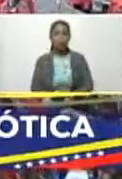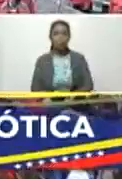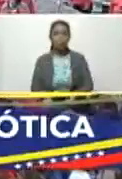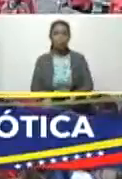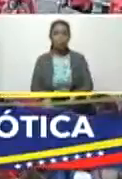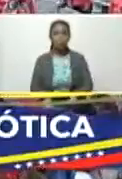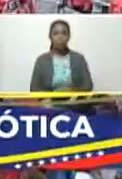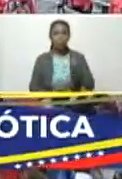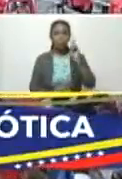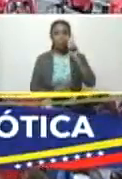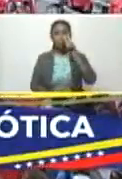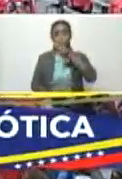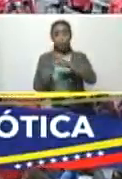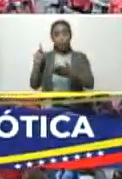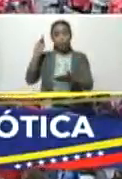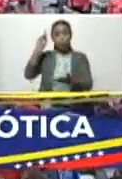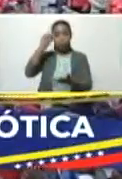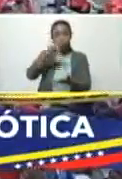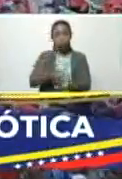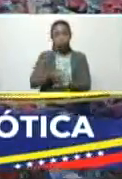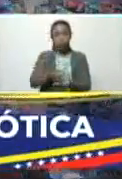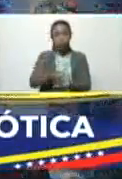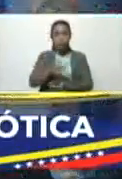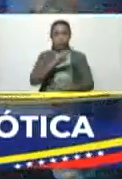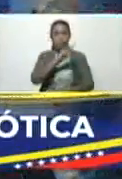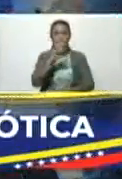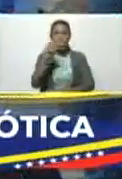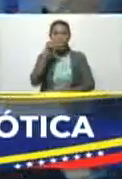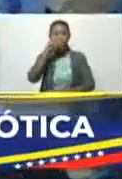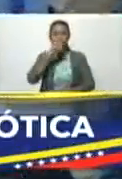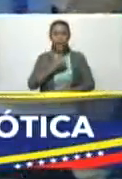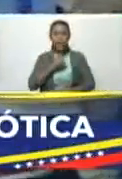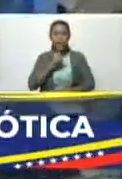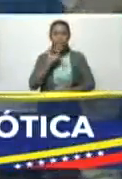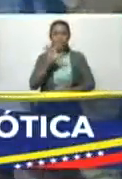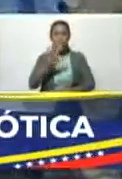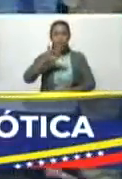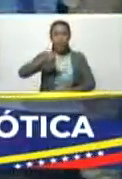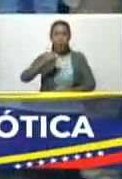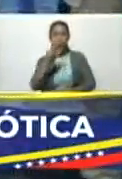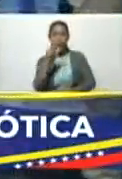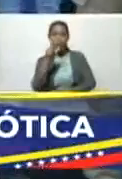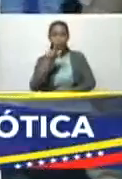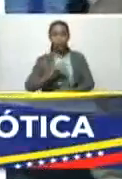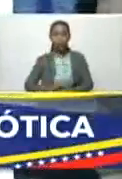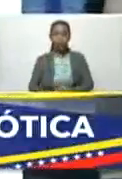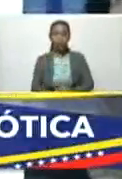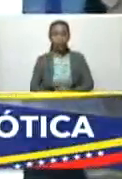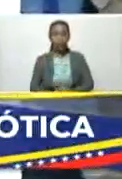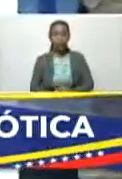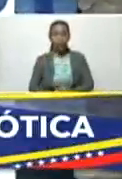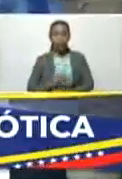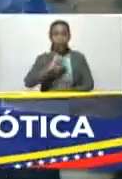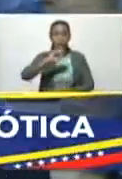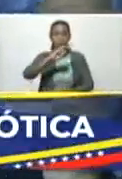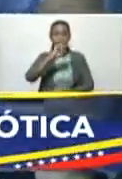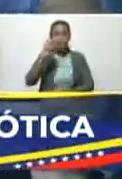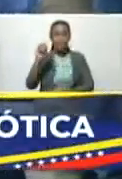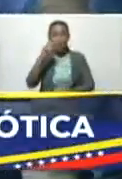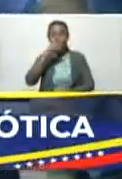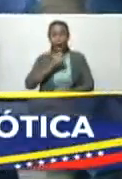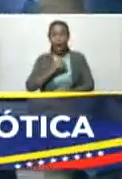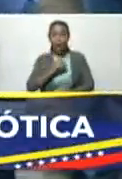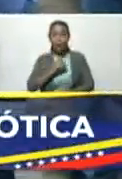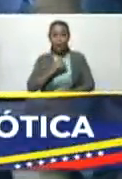que vio llegar los 200 años del 5 de julio, los 200 años